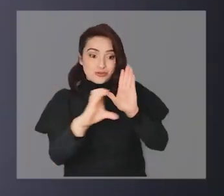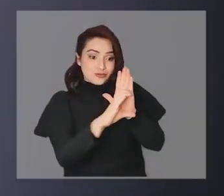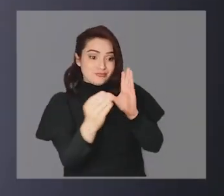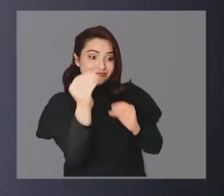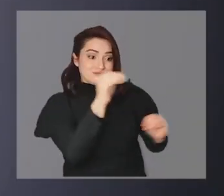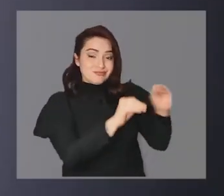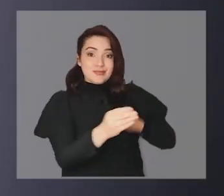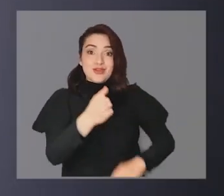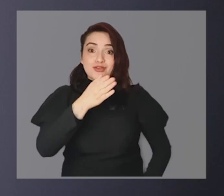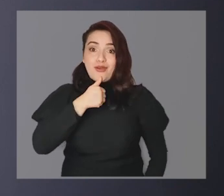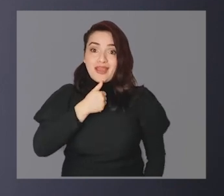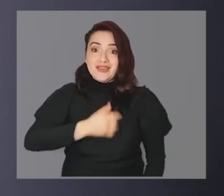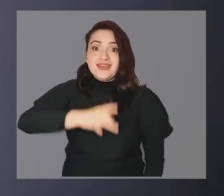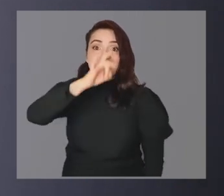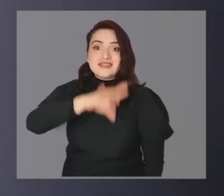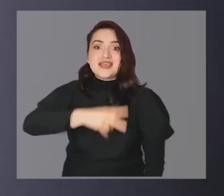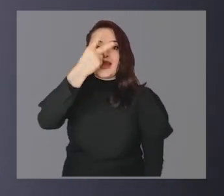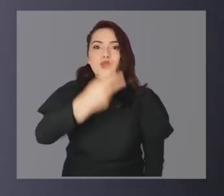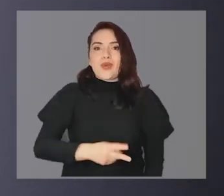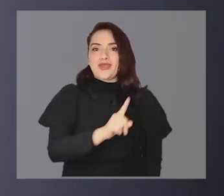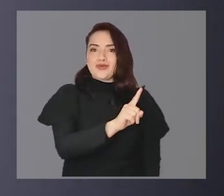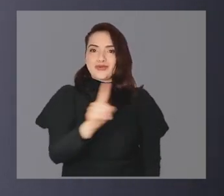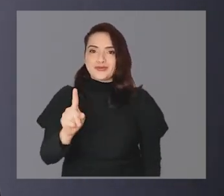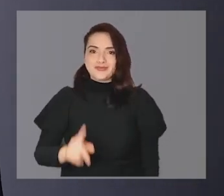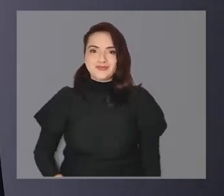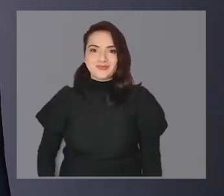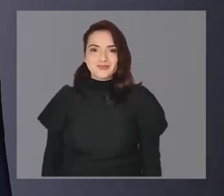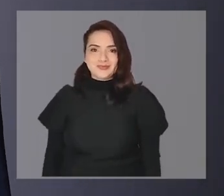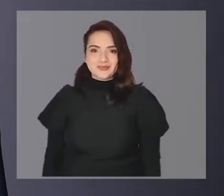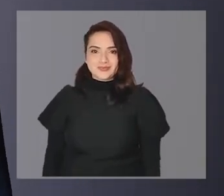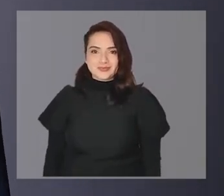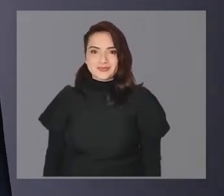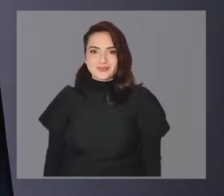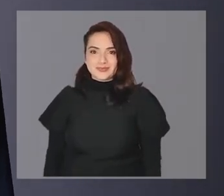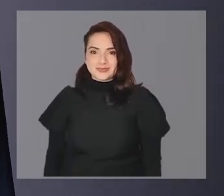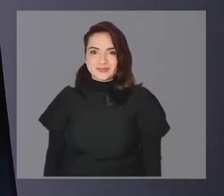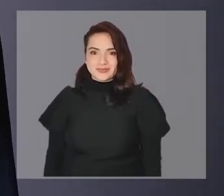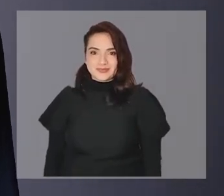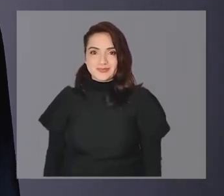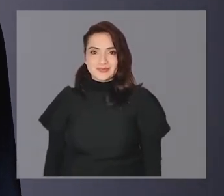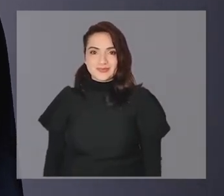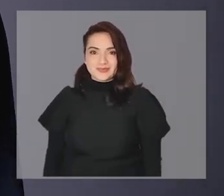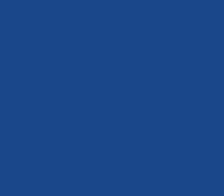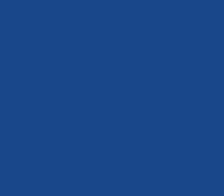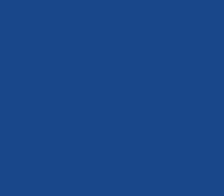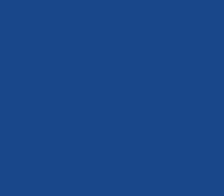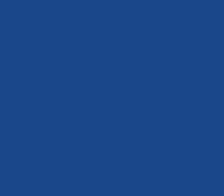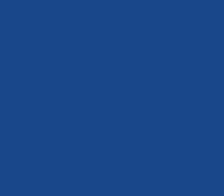Si no es de todos, si no es con todos, no es de Chile.